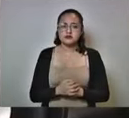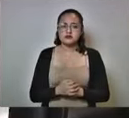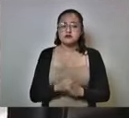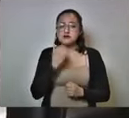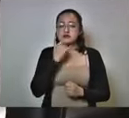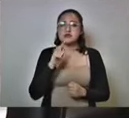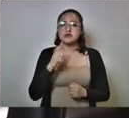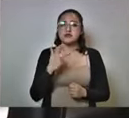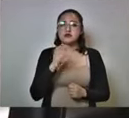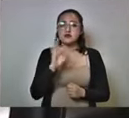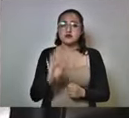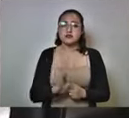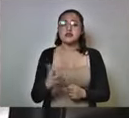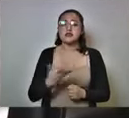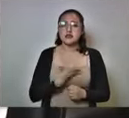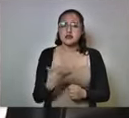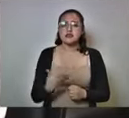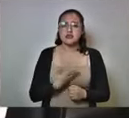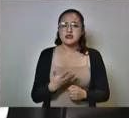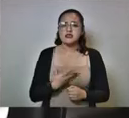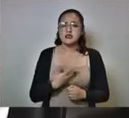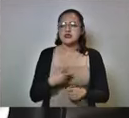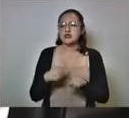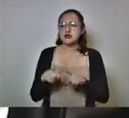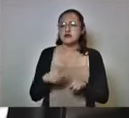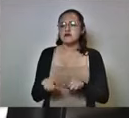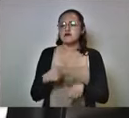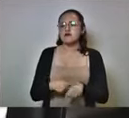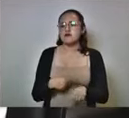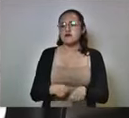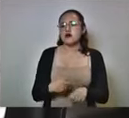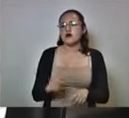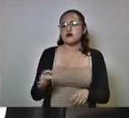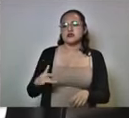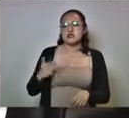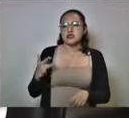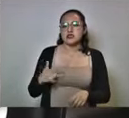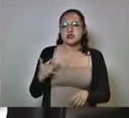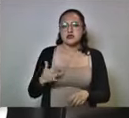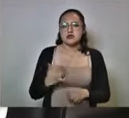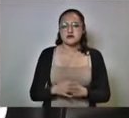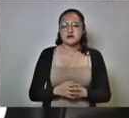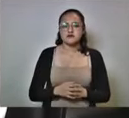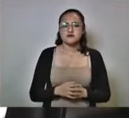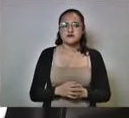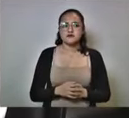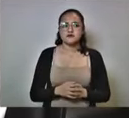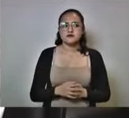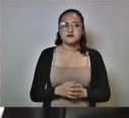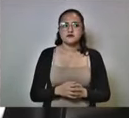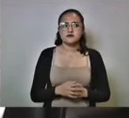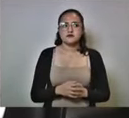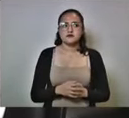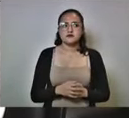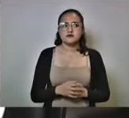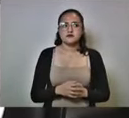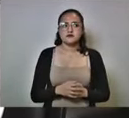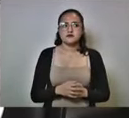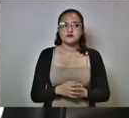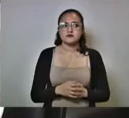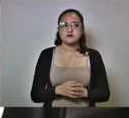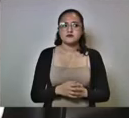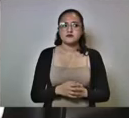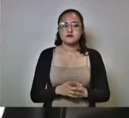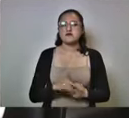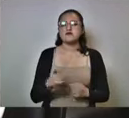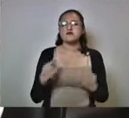El 78% sí tienen referidas comorbilidades, 82%, perdón. Y la media de